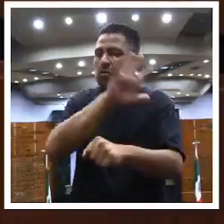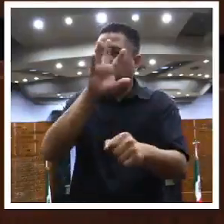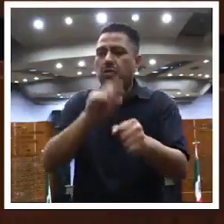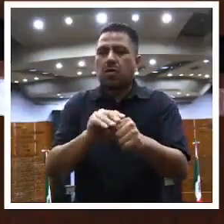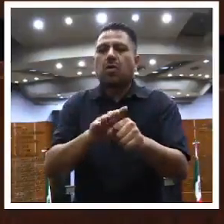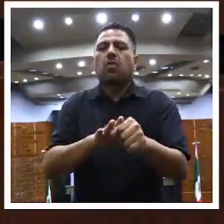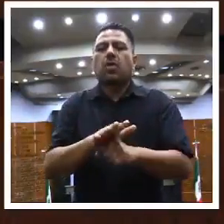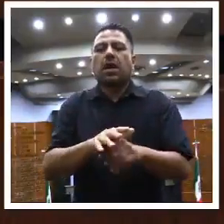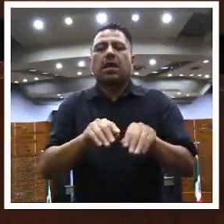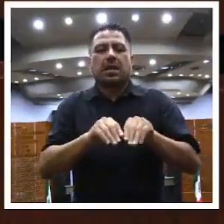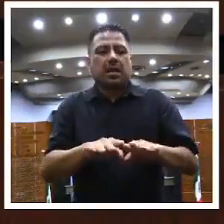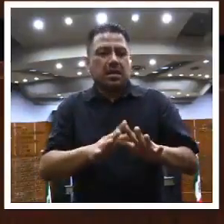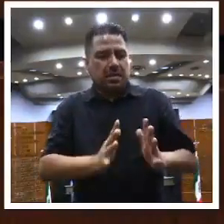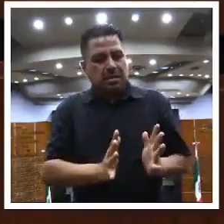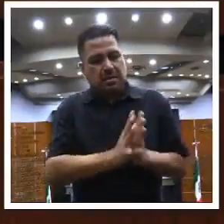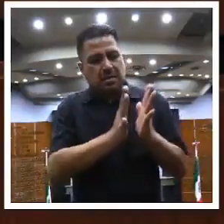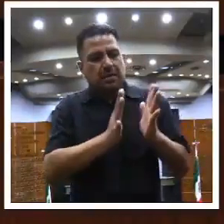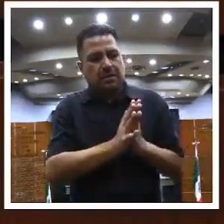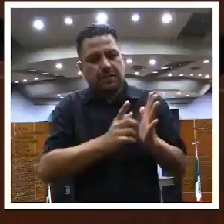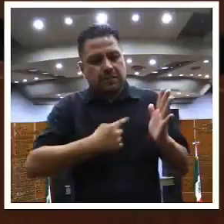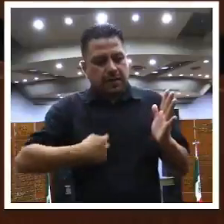al diario de los debates.